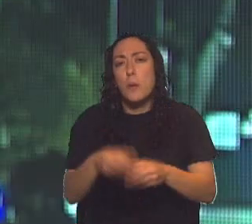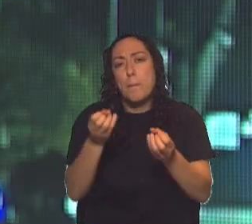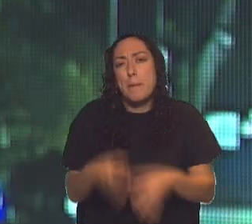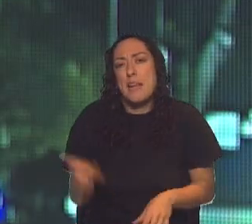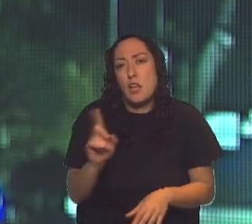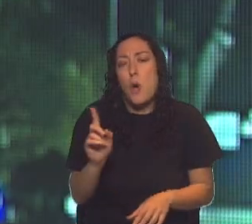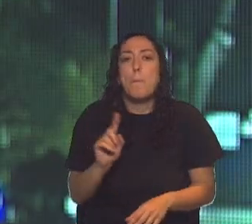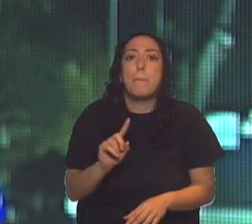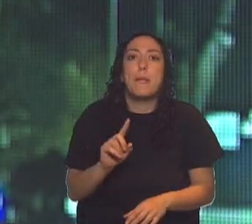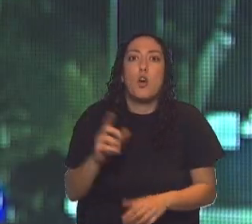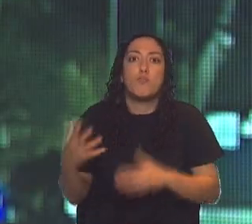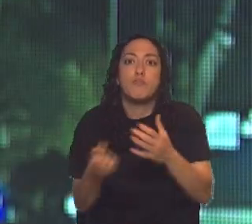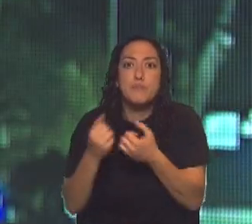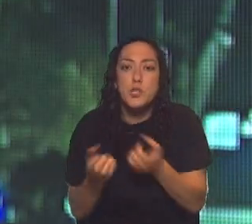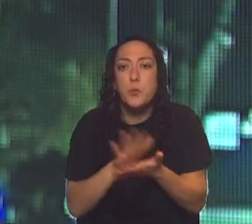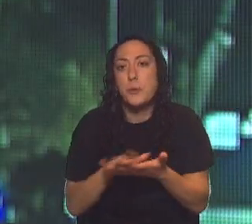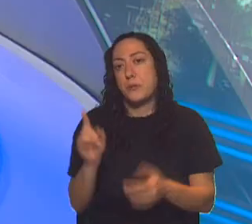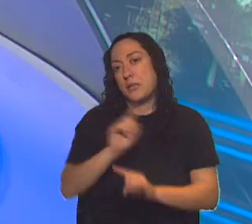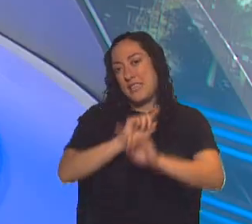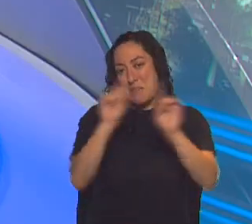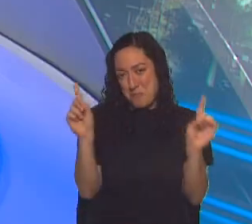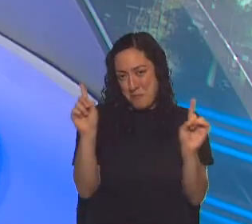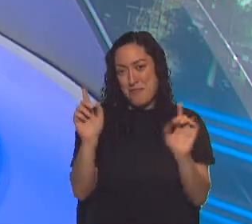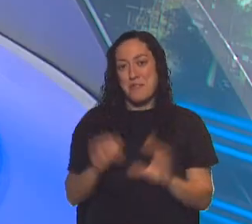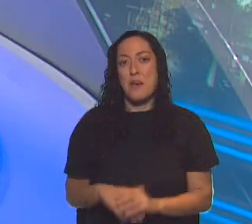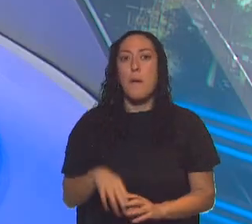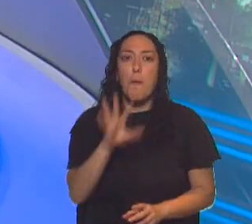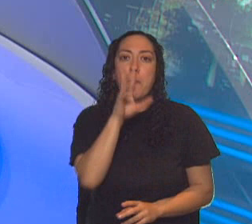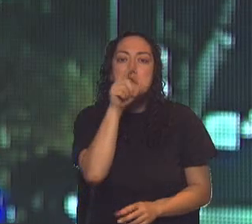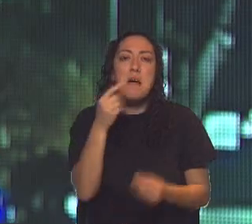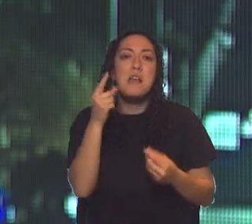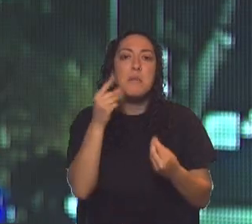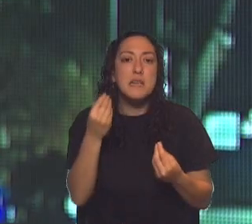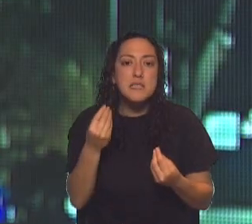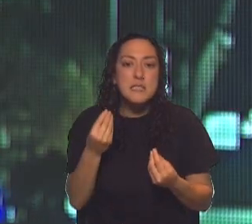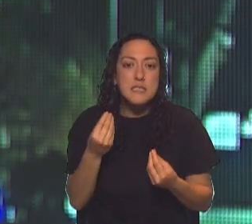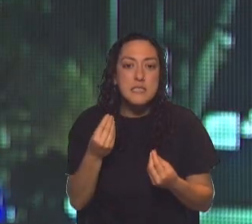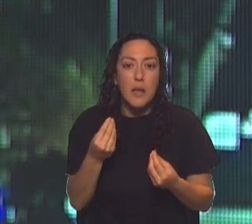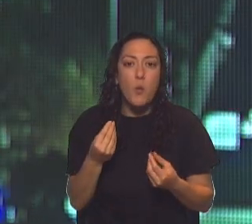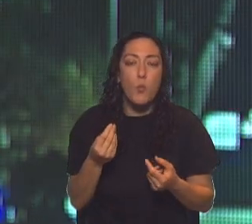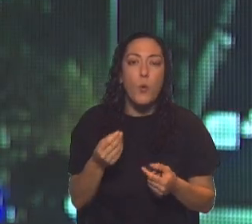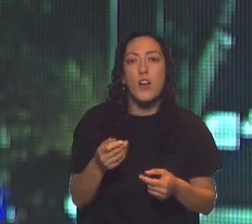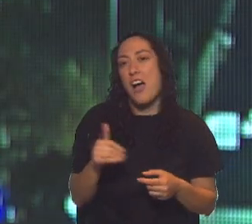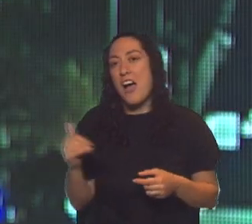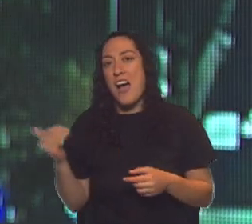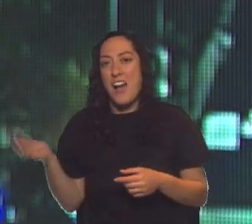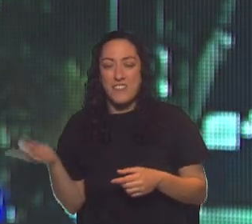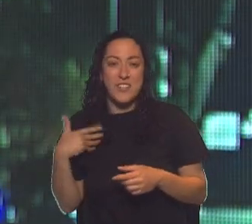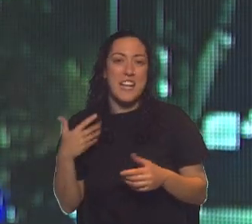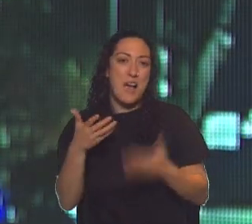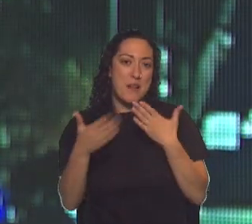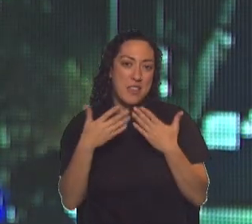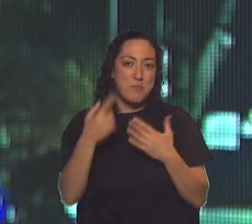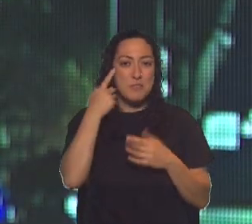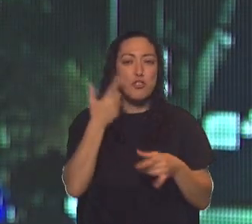permitió ganar Me parece que actuó en consecuencia Qué te parece Bueno lo estamos hablando fuera de micrófono parece que hay cuestión de show